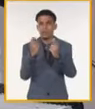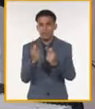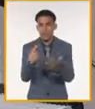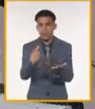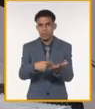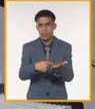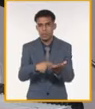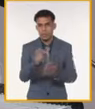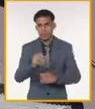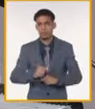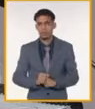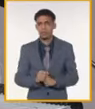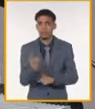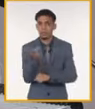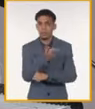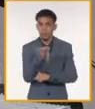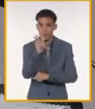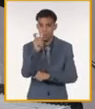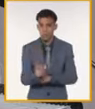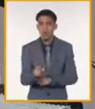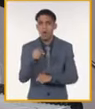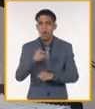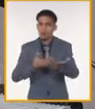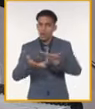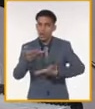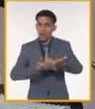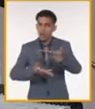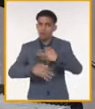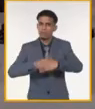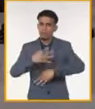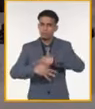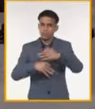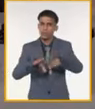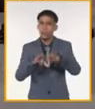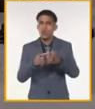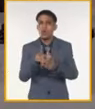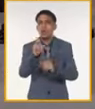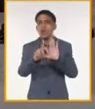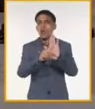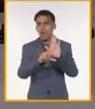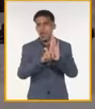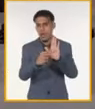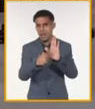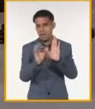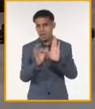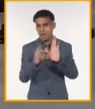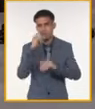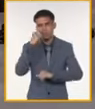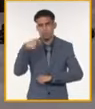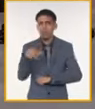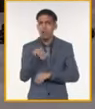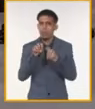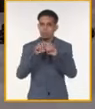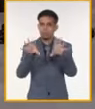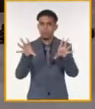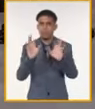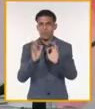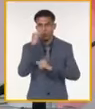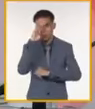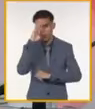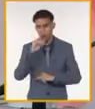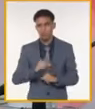precios con ellos estaremos hablando de los las nuevas normas que se han establecido y que